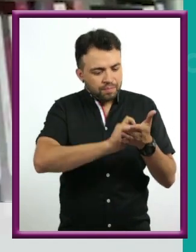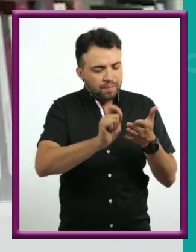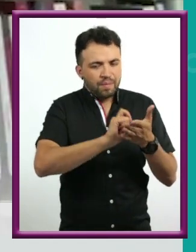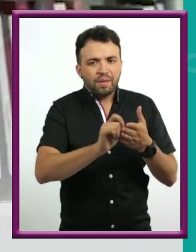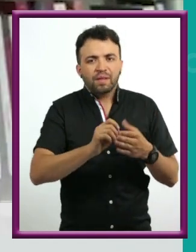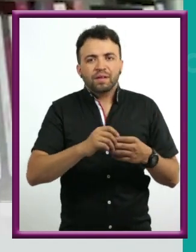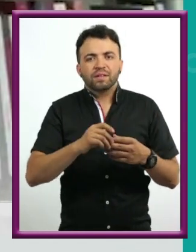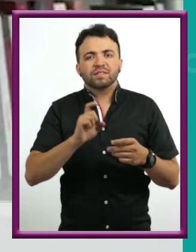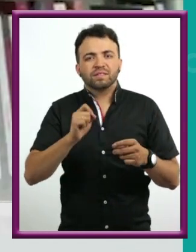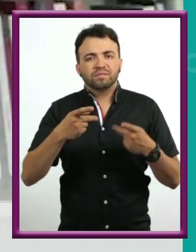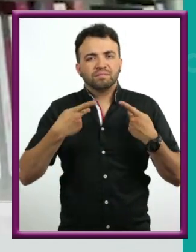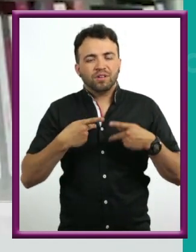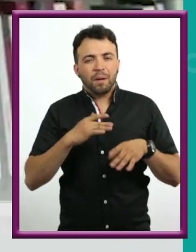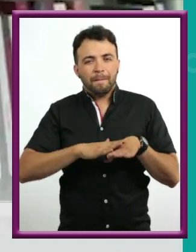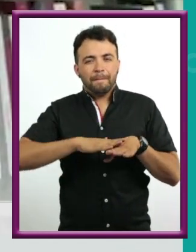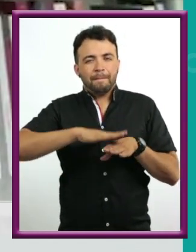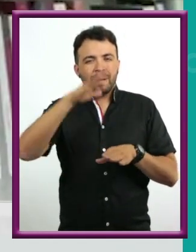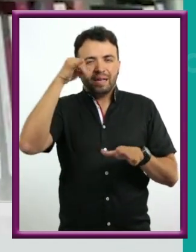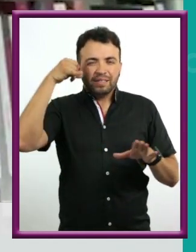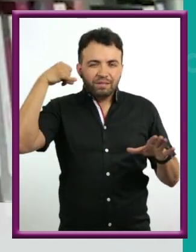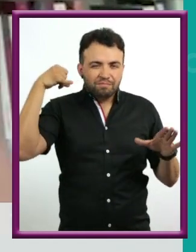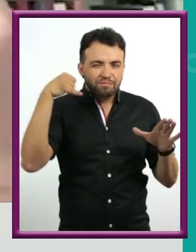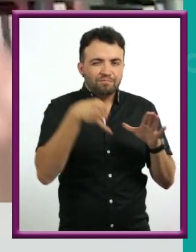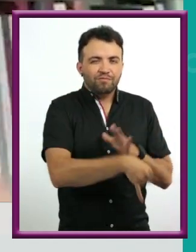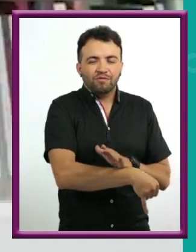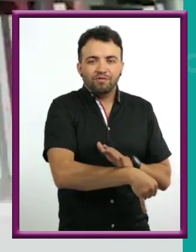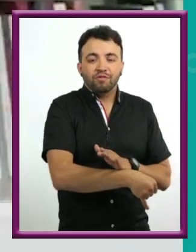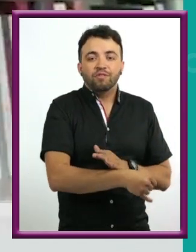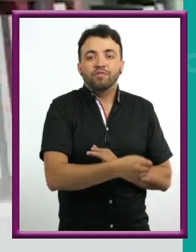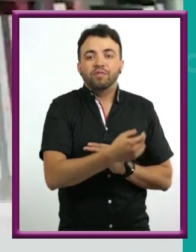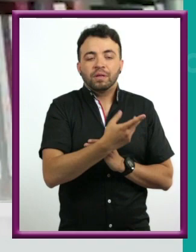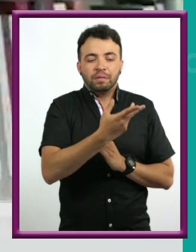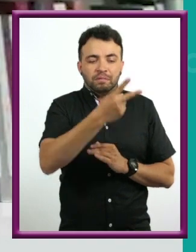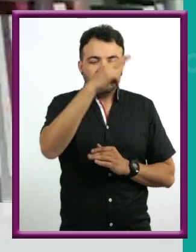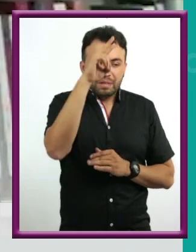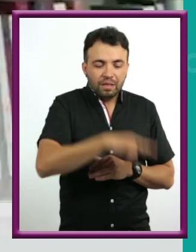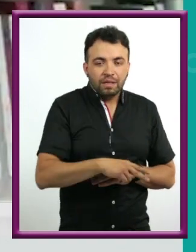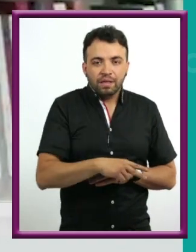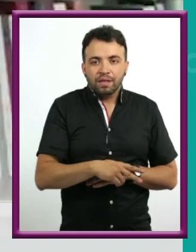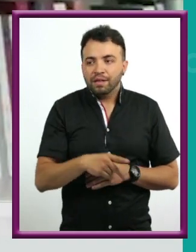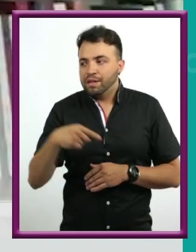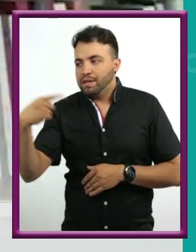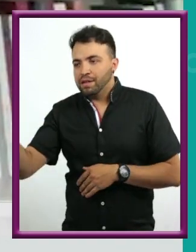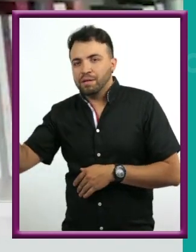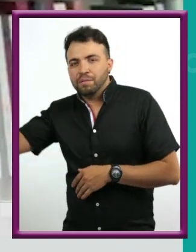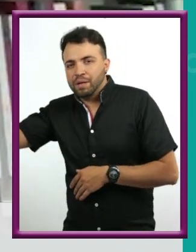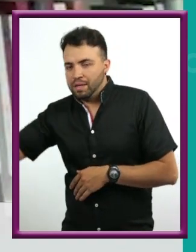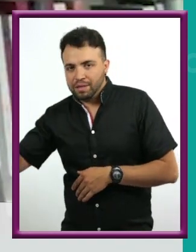tenemos que crear personajes más profundos y verdaderos que los reales.